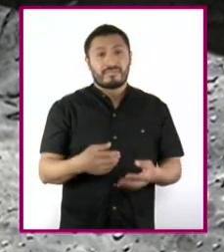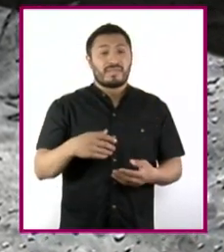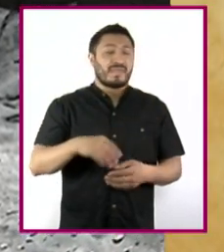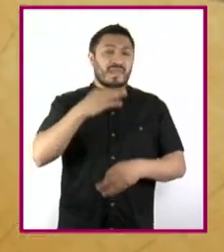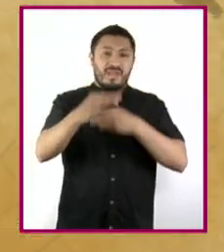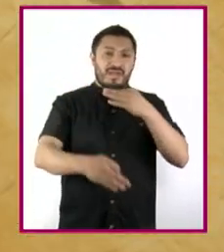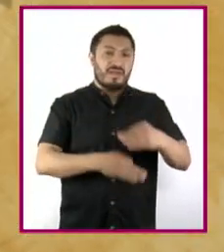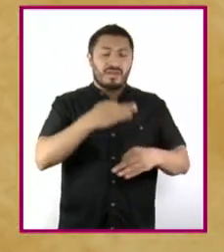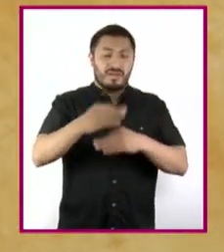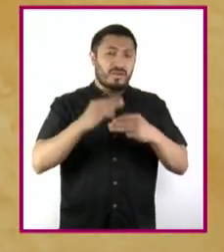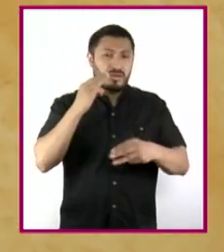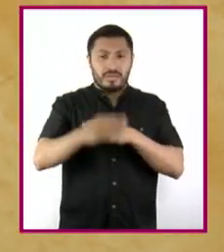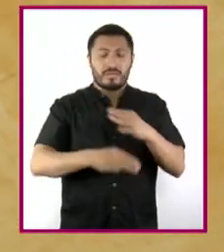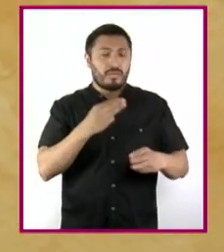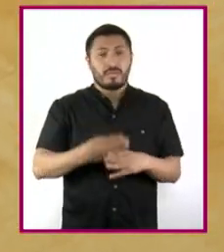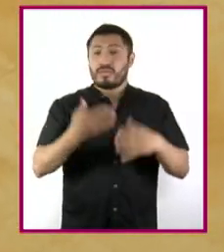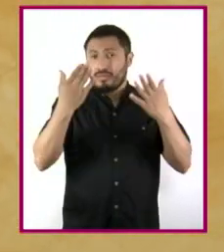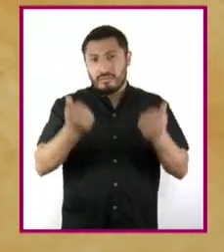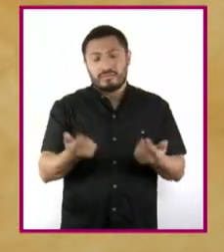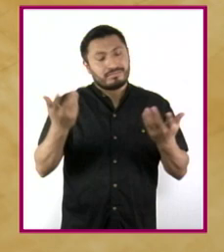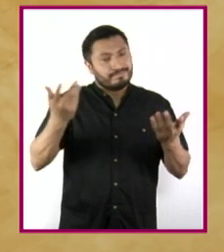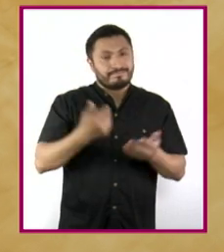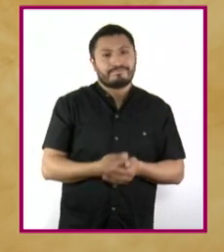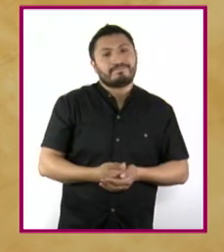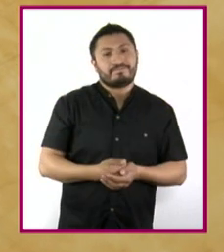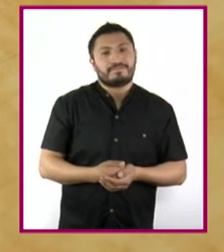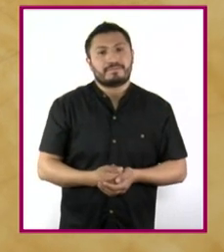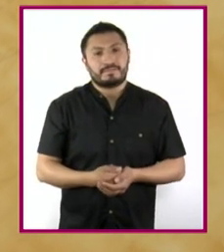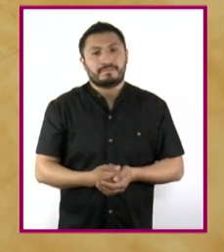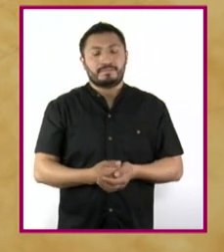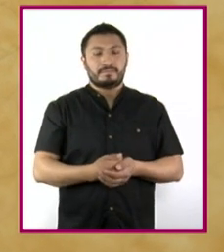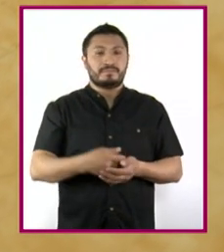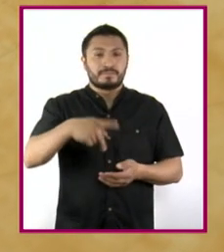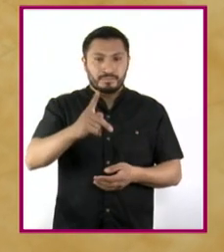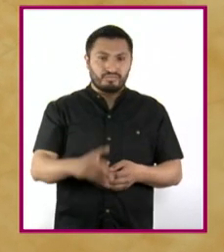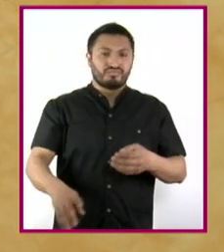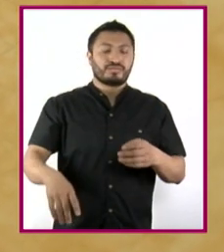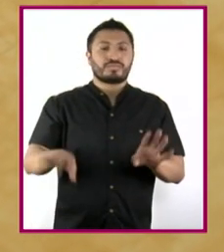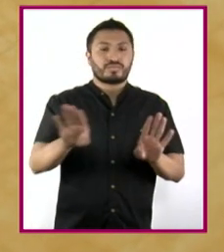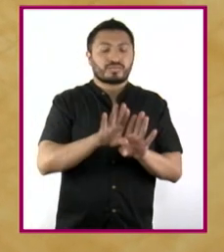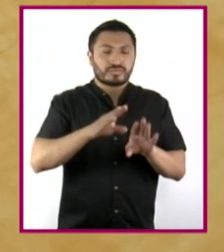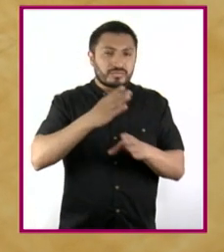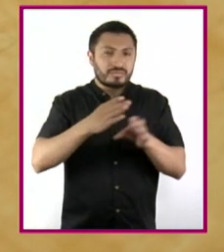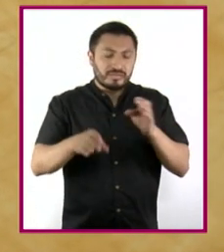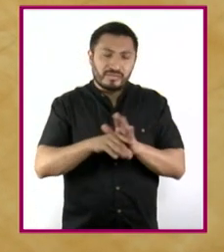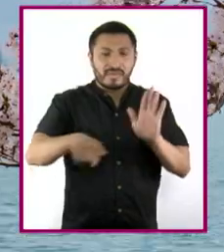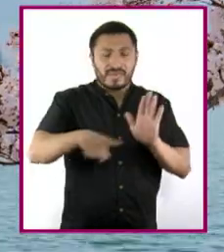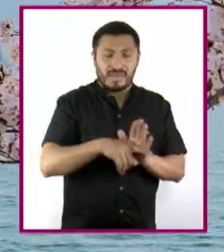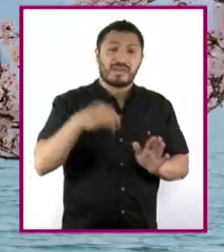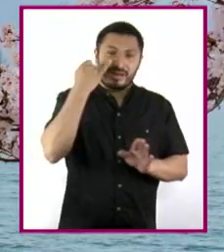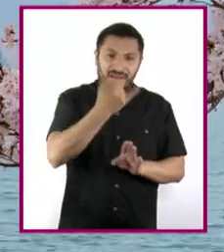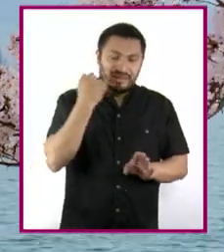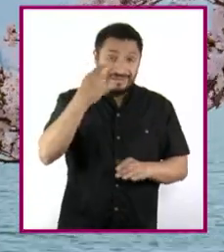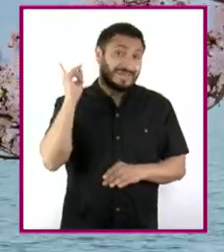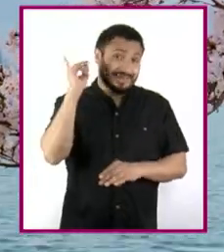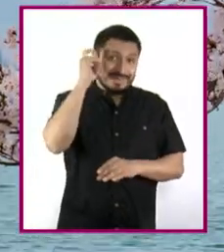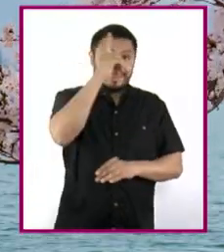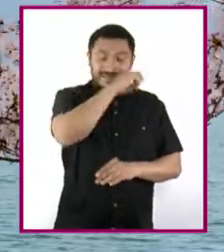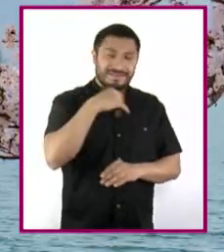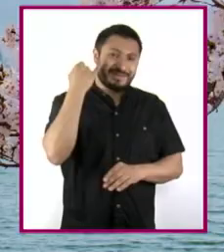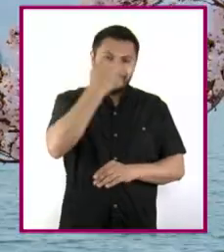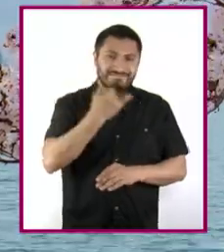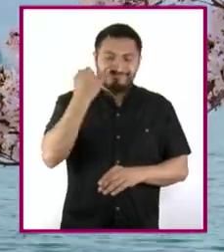en todo el mundo. Ahora, en cuanto a las desventajas, en primer lugar, el idioma. El idioma es complicado, el